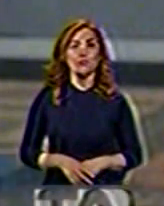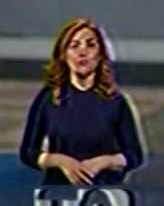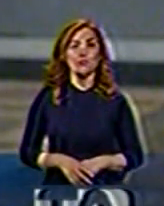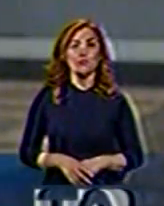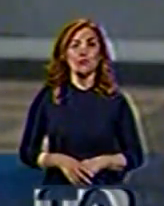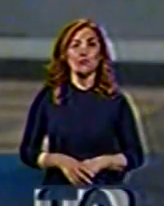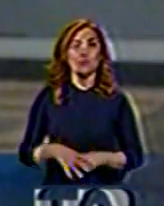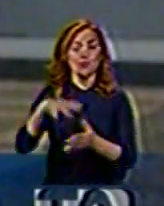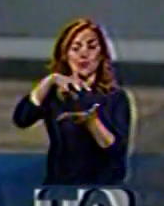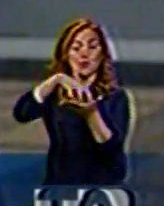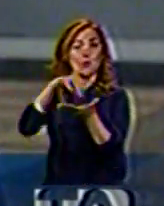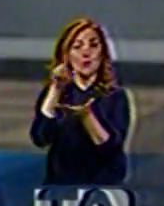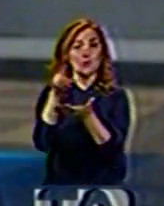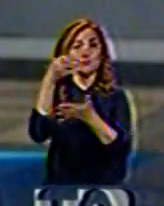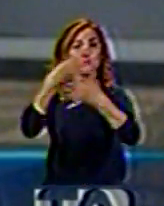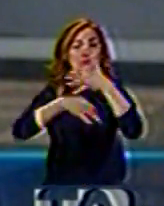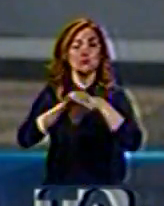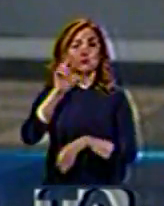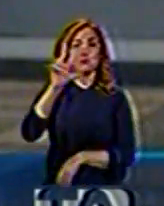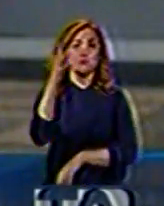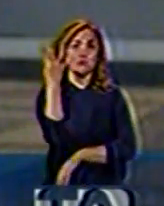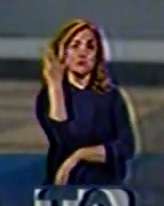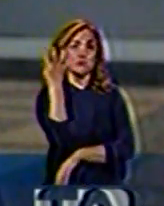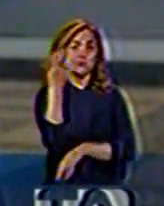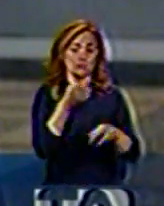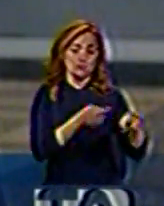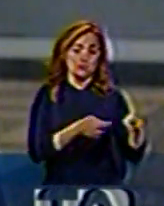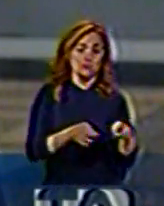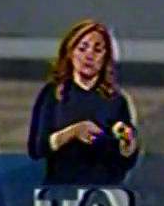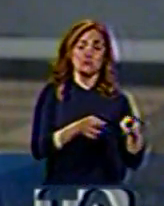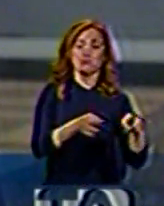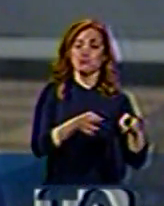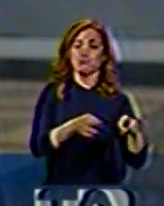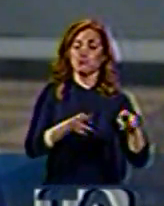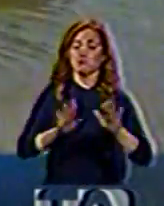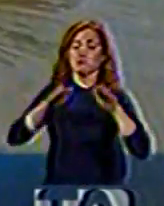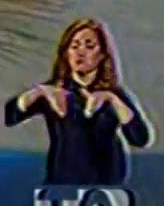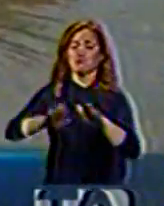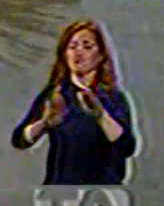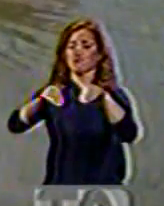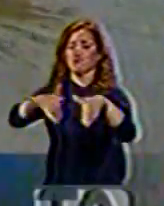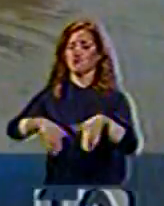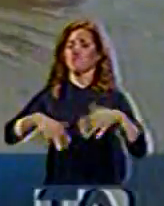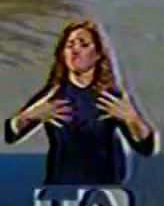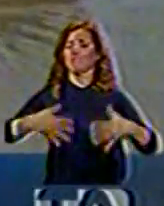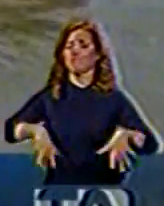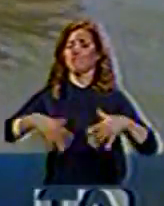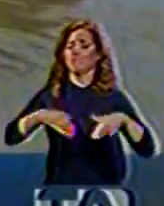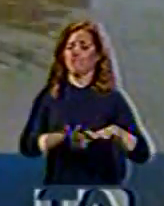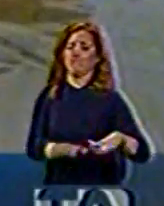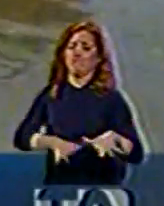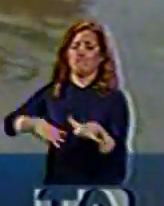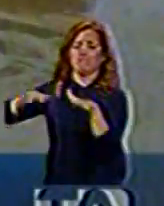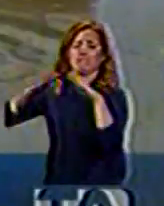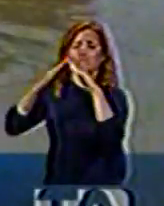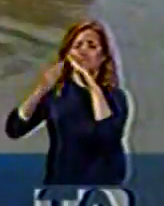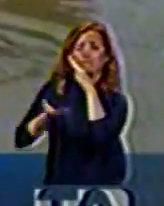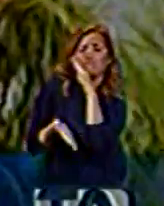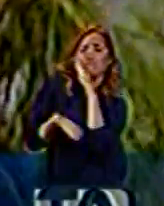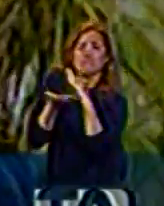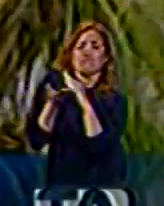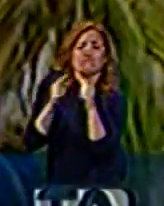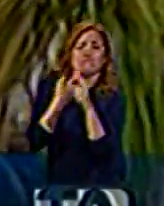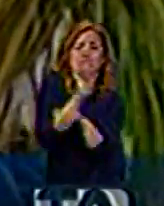En esta provincia existen 314 ríos y esteros que podrían desbordarse y afectar viviendas y principalmente la